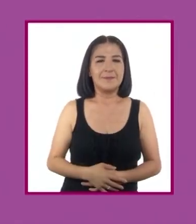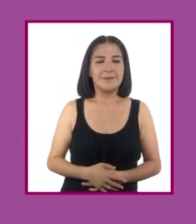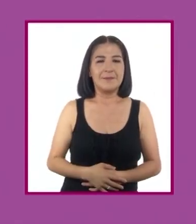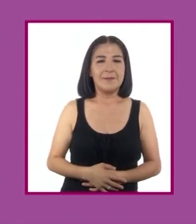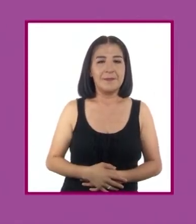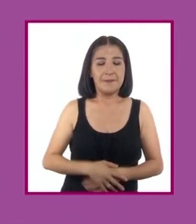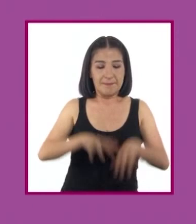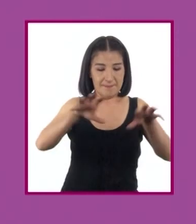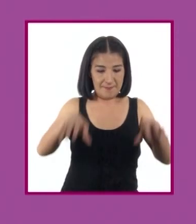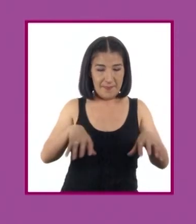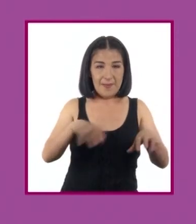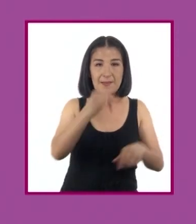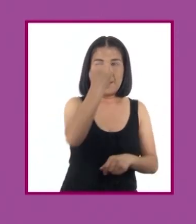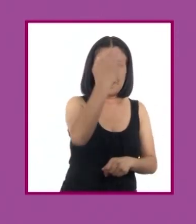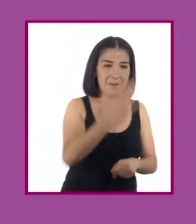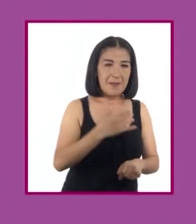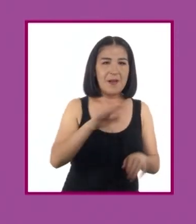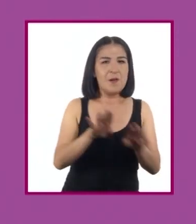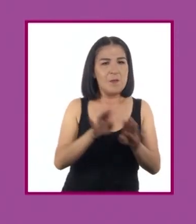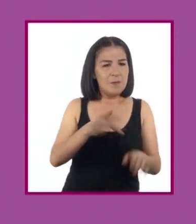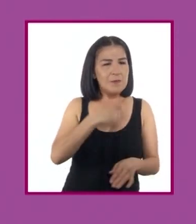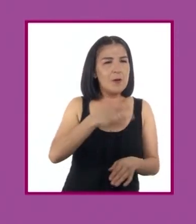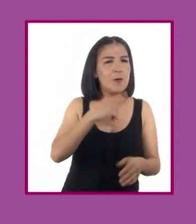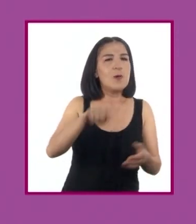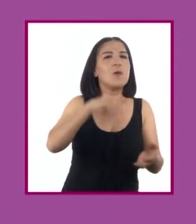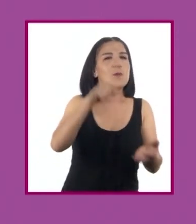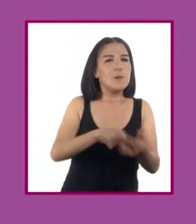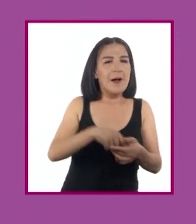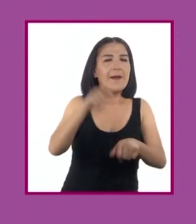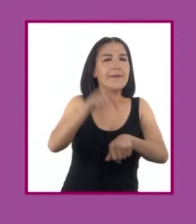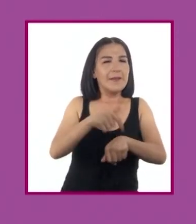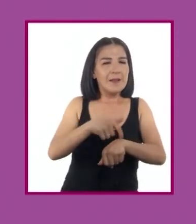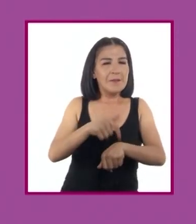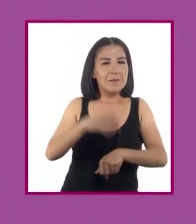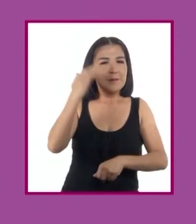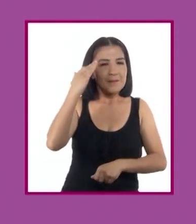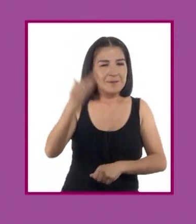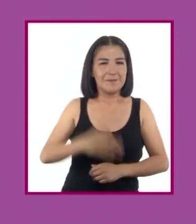¿En ambas es posible identificar la época?